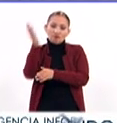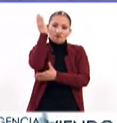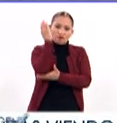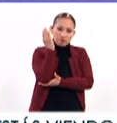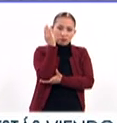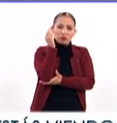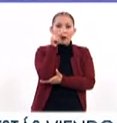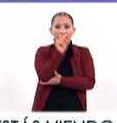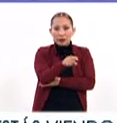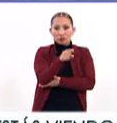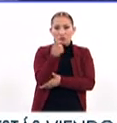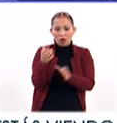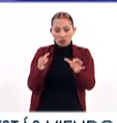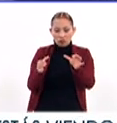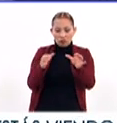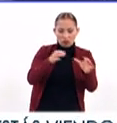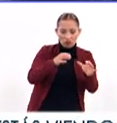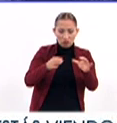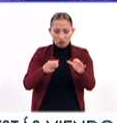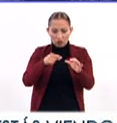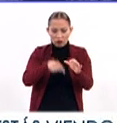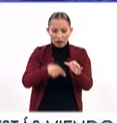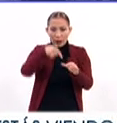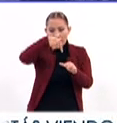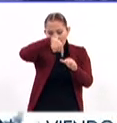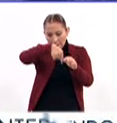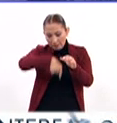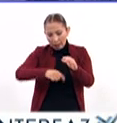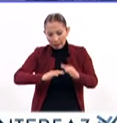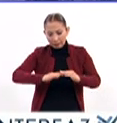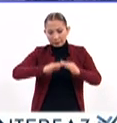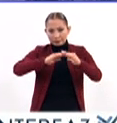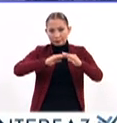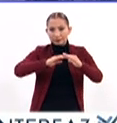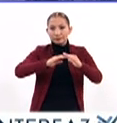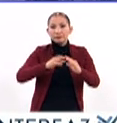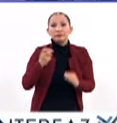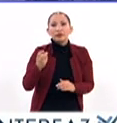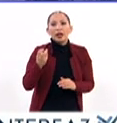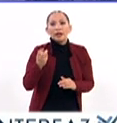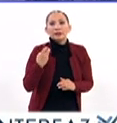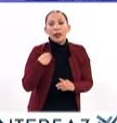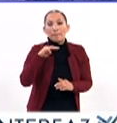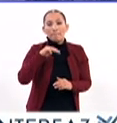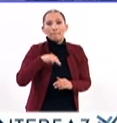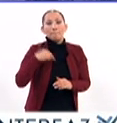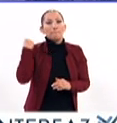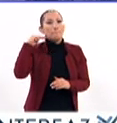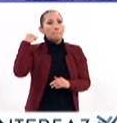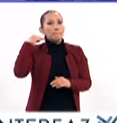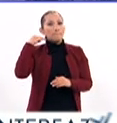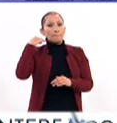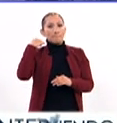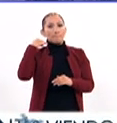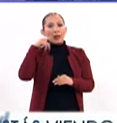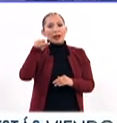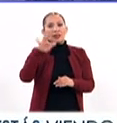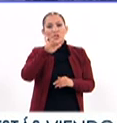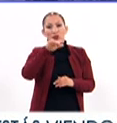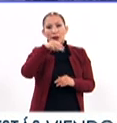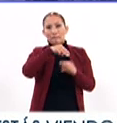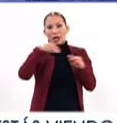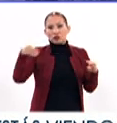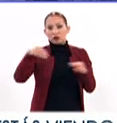colocarla con ese centro de gravedad un par de metros por arriba. Este es Mérida, es de Mérida. 50